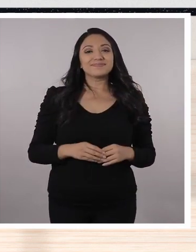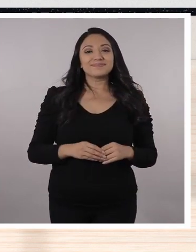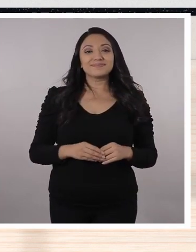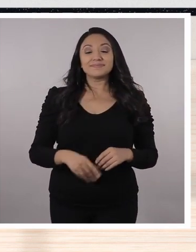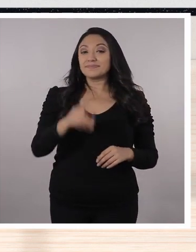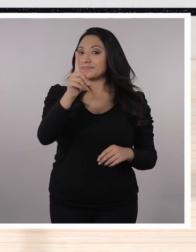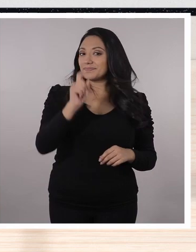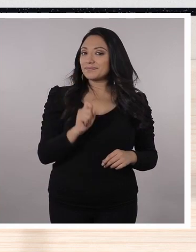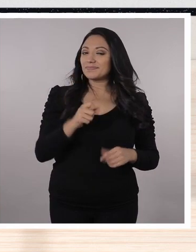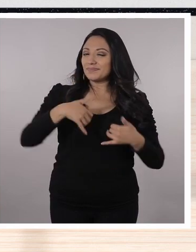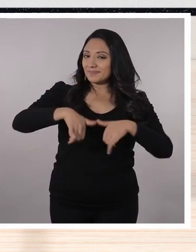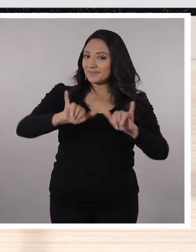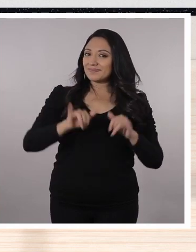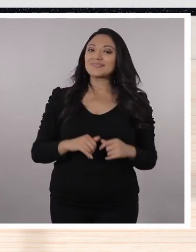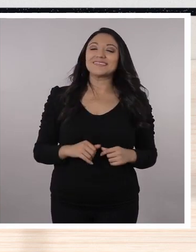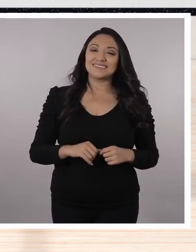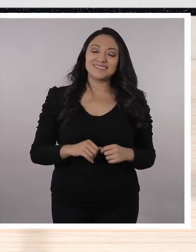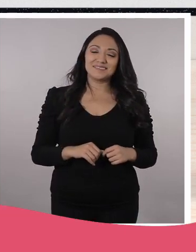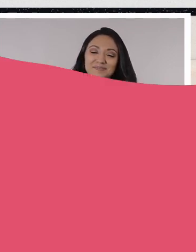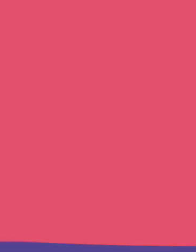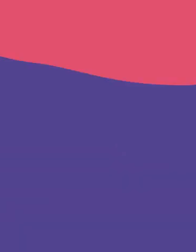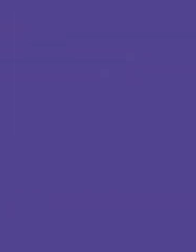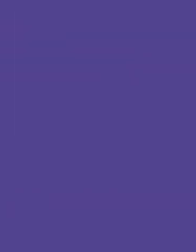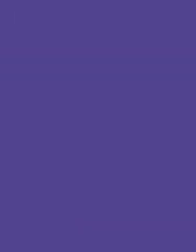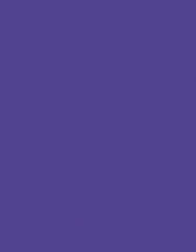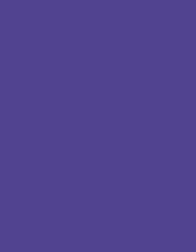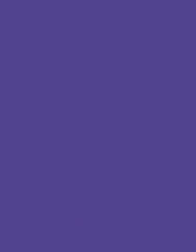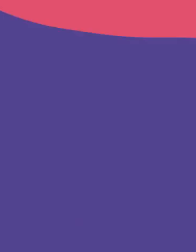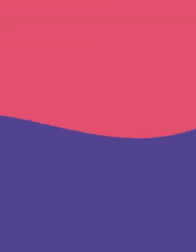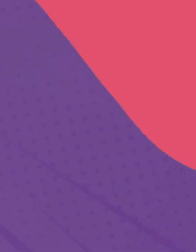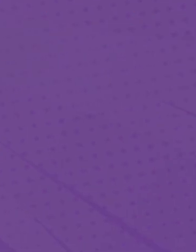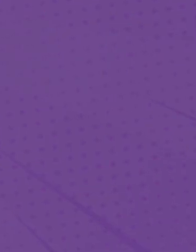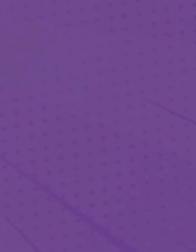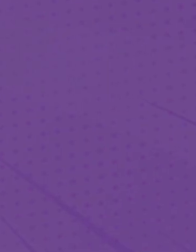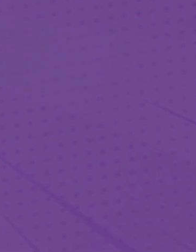rutina. Claro que sí, y nosotros continuamos.